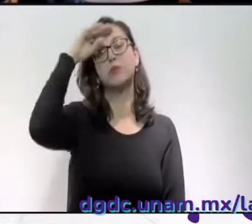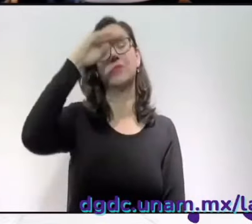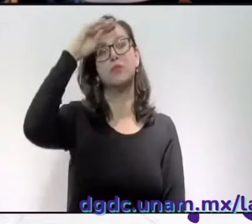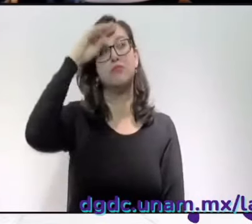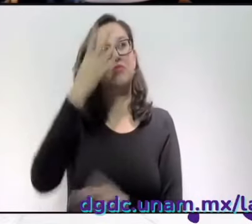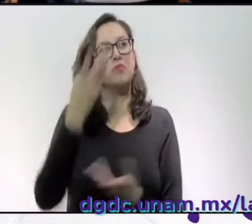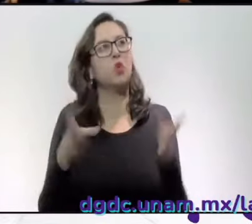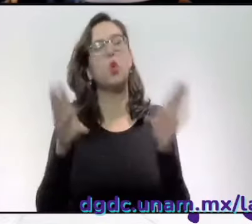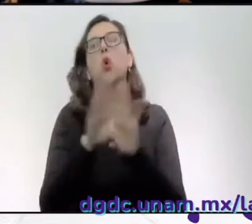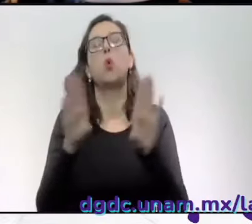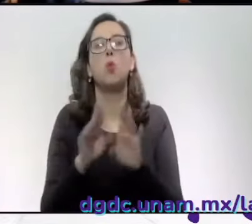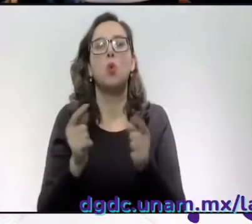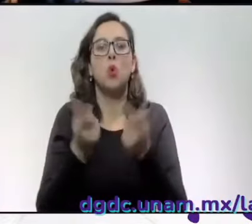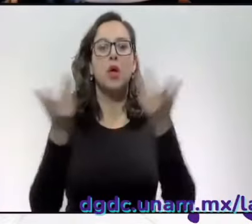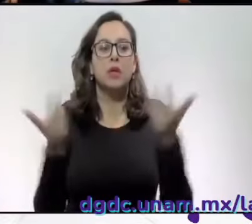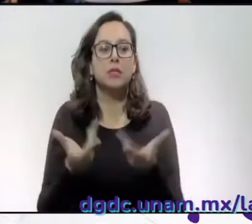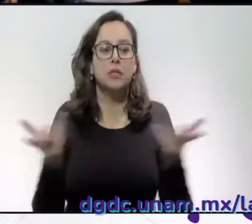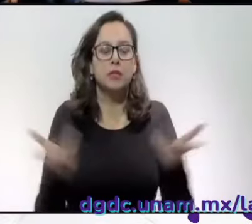Pues, obviamente,